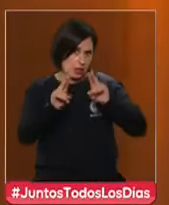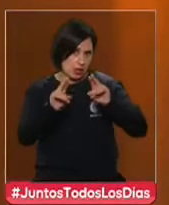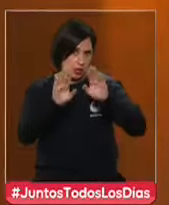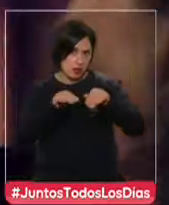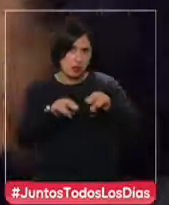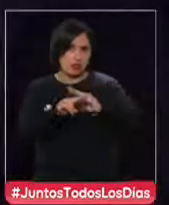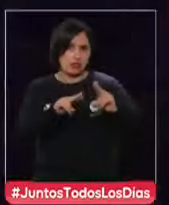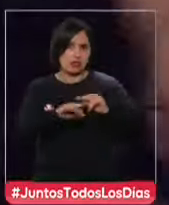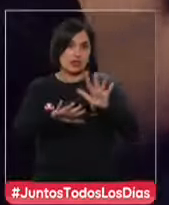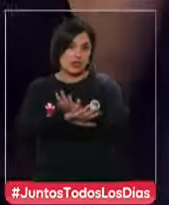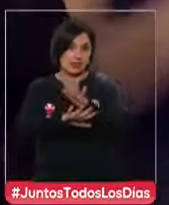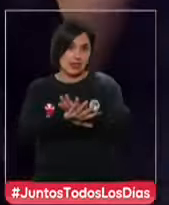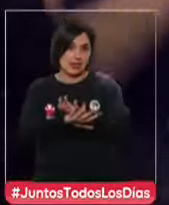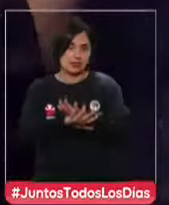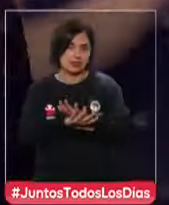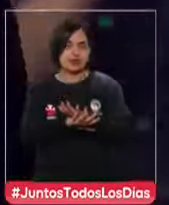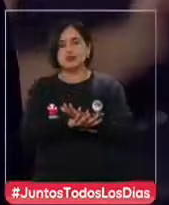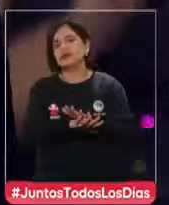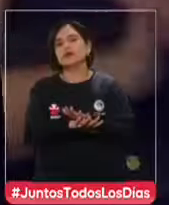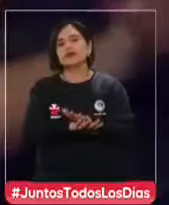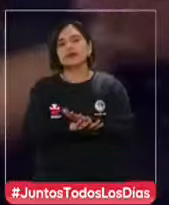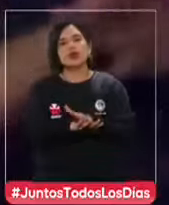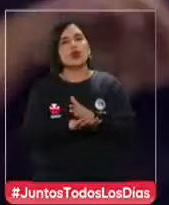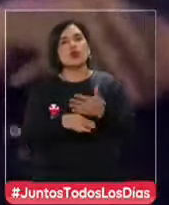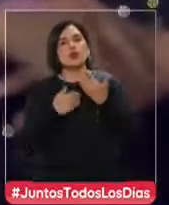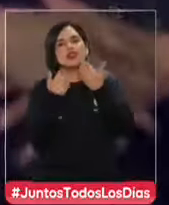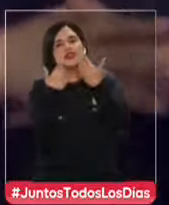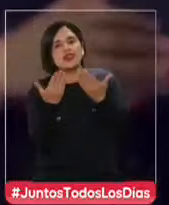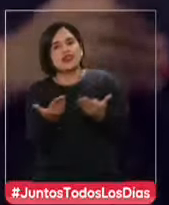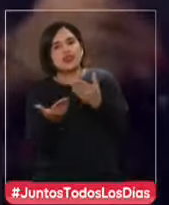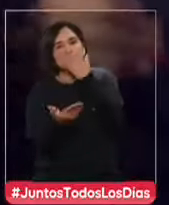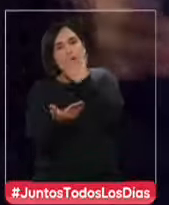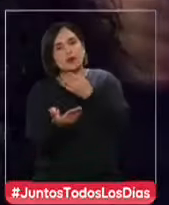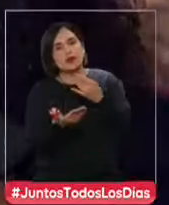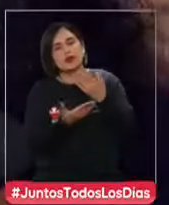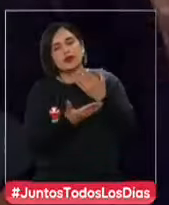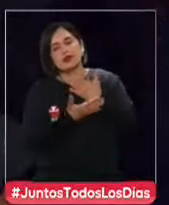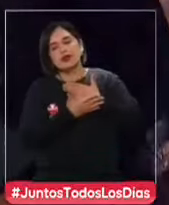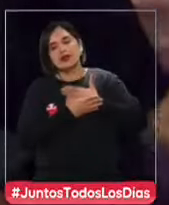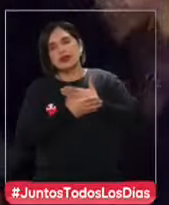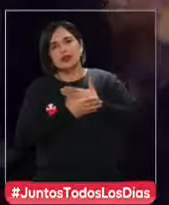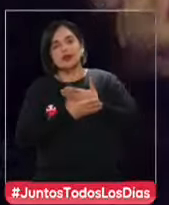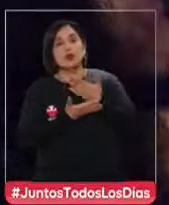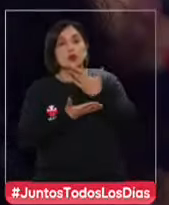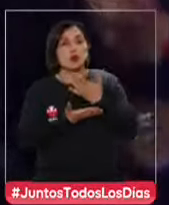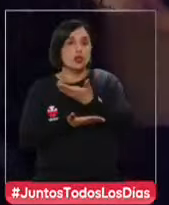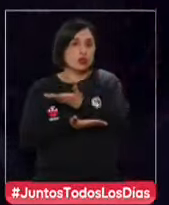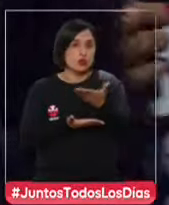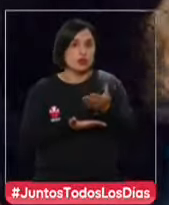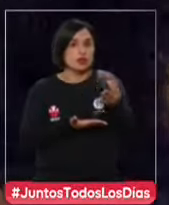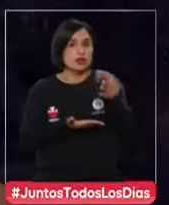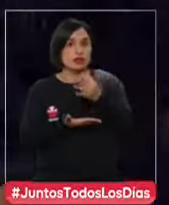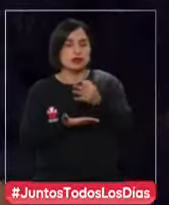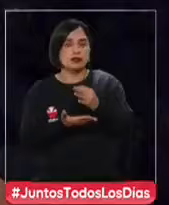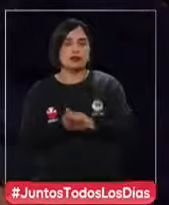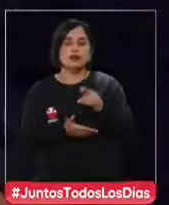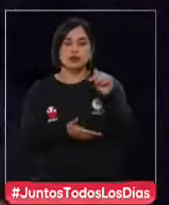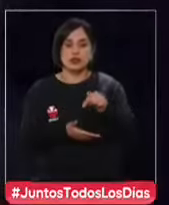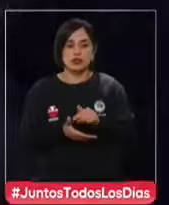se entrega flores por esta obra tan maravillosa que nos regalaron y que nos llegó al alma. Porque como ustedes bien lo dicen, y